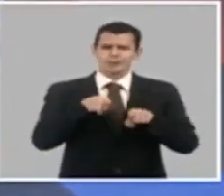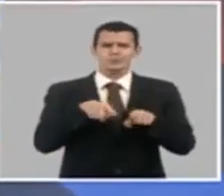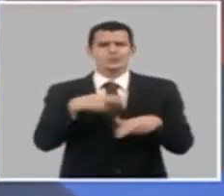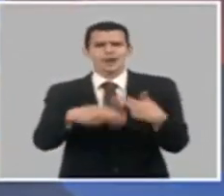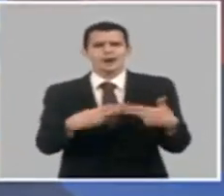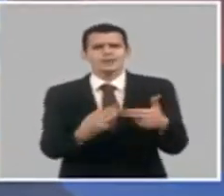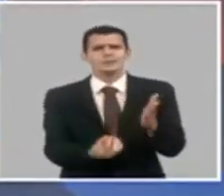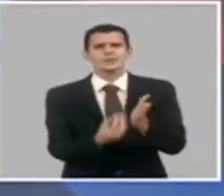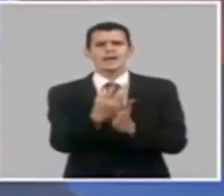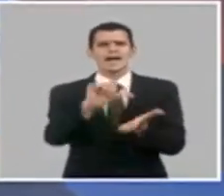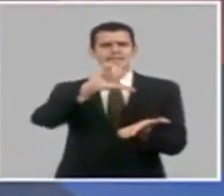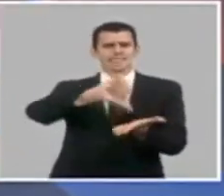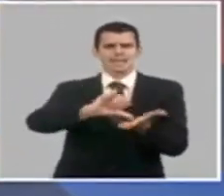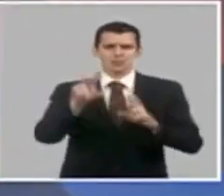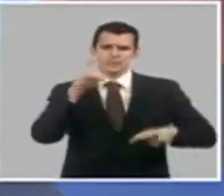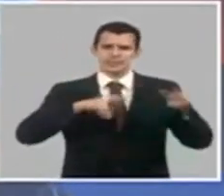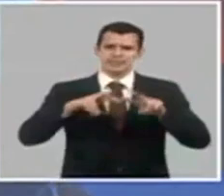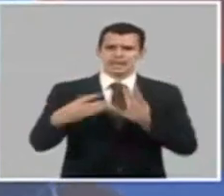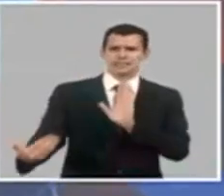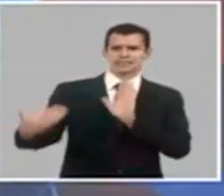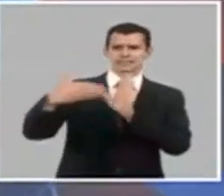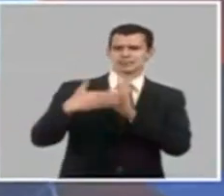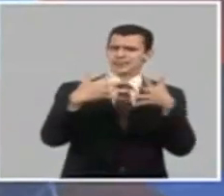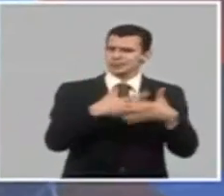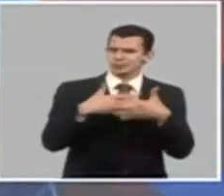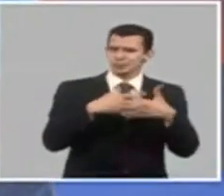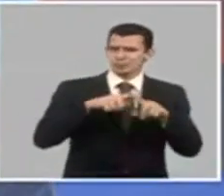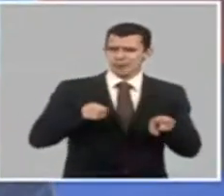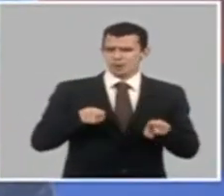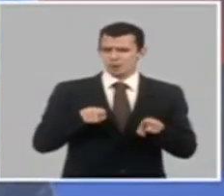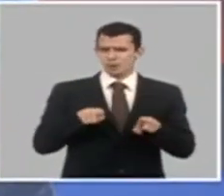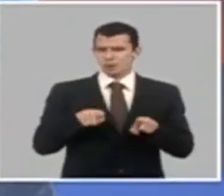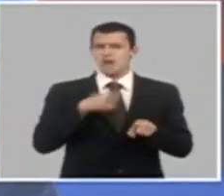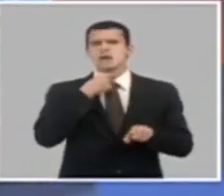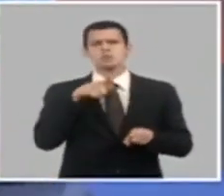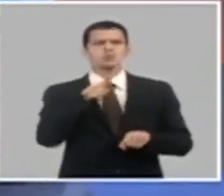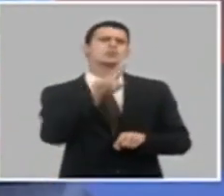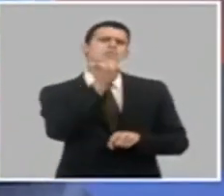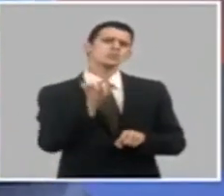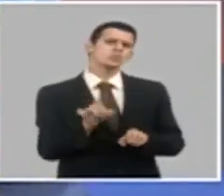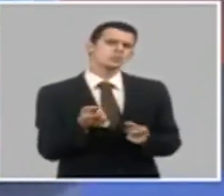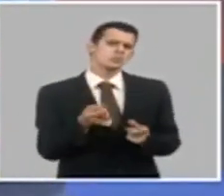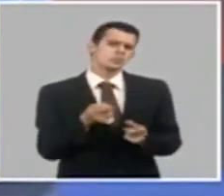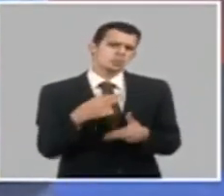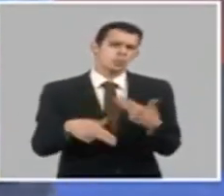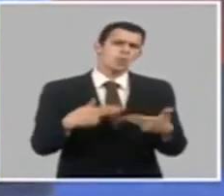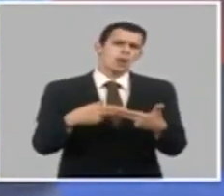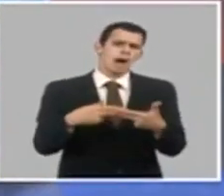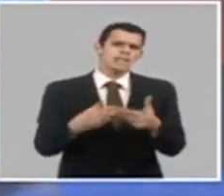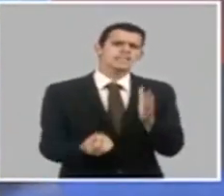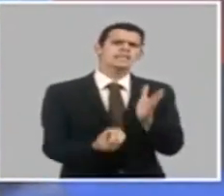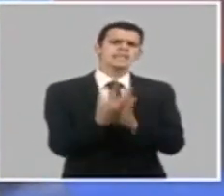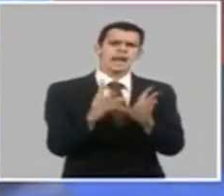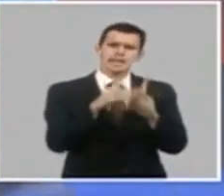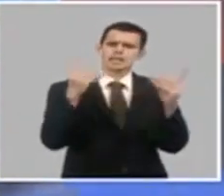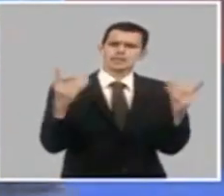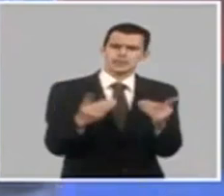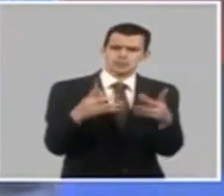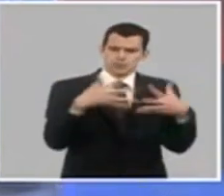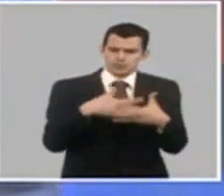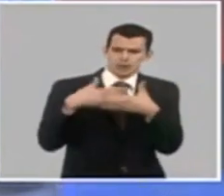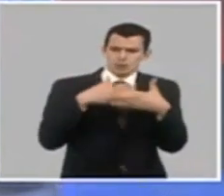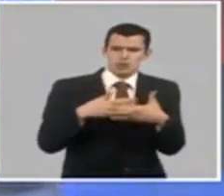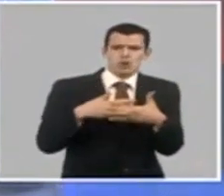en instituciones y credibilidad instituciones en países extranjeros de ustedes creen que se detectaría que de